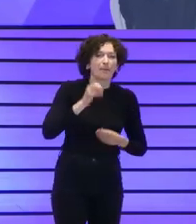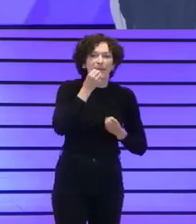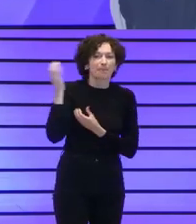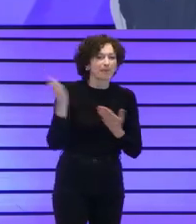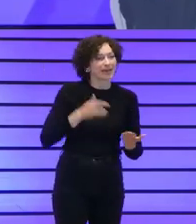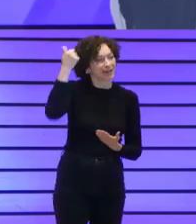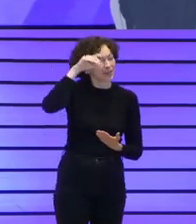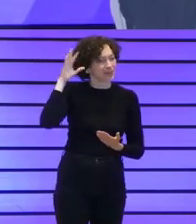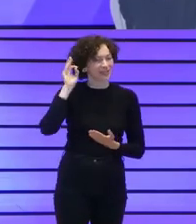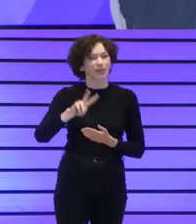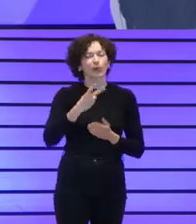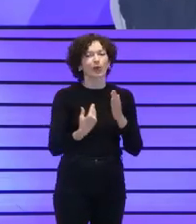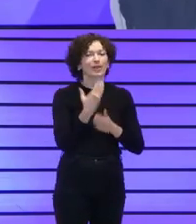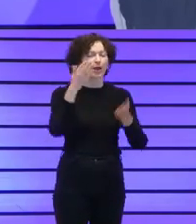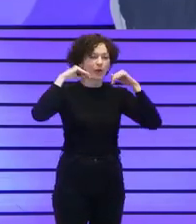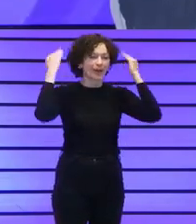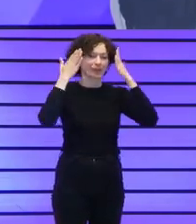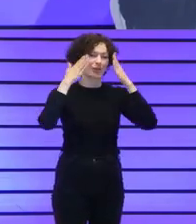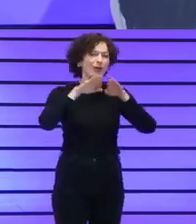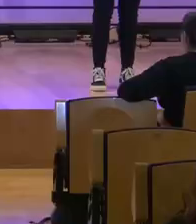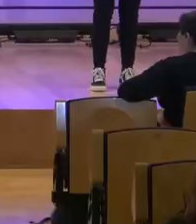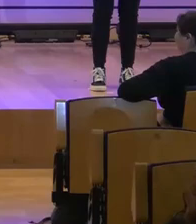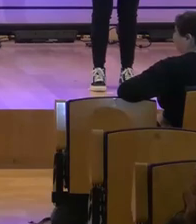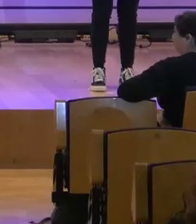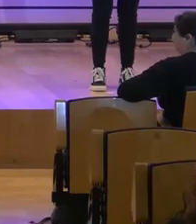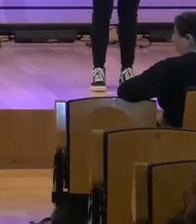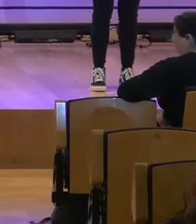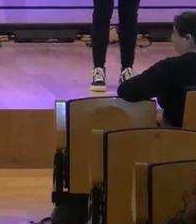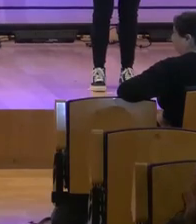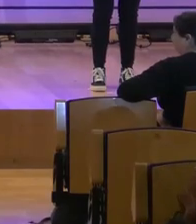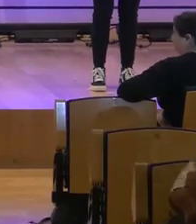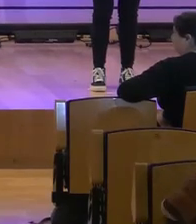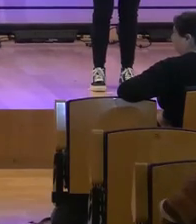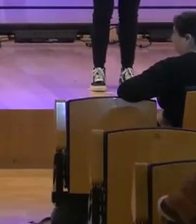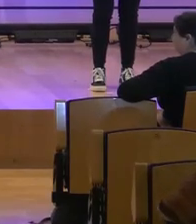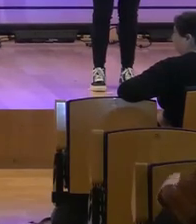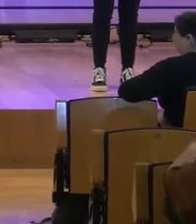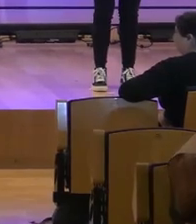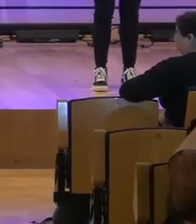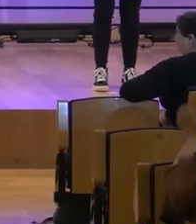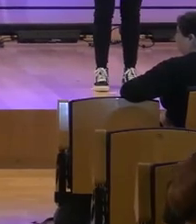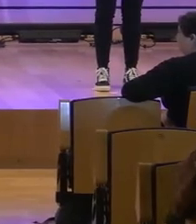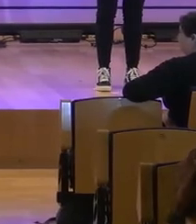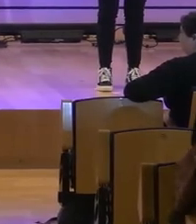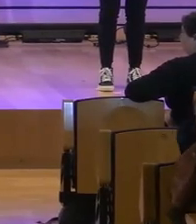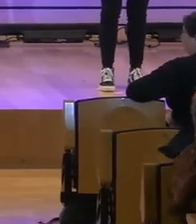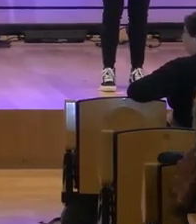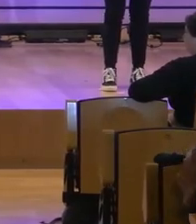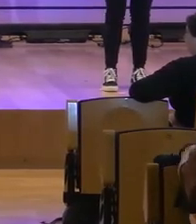en Redando Sostenibilidad e Inclusión. ¡Eso es el espíritu! ¡Claro que sí!